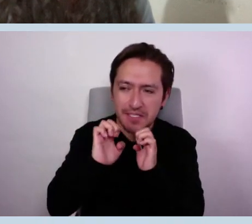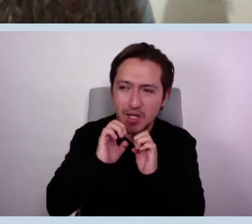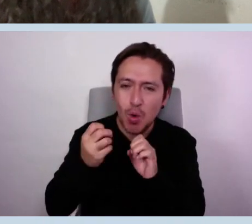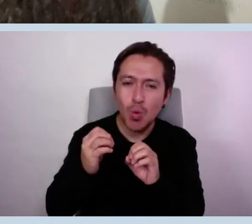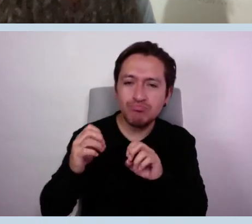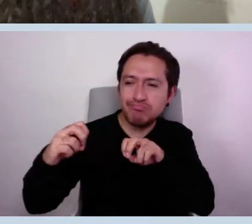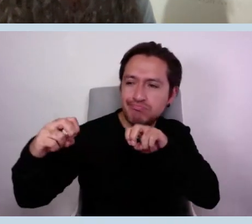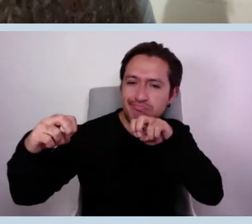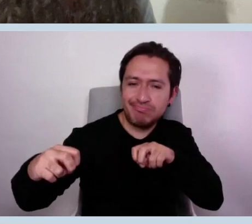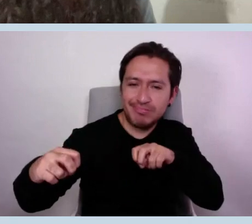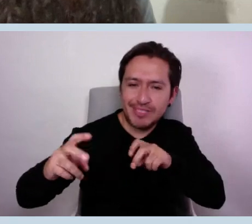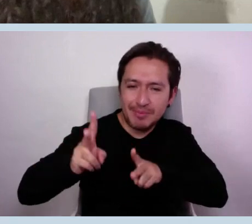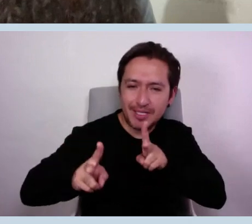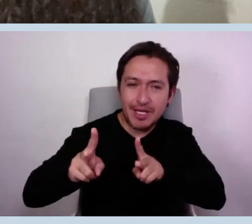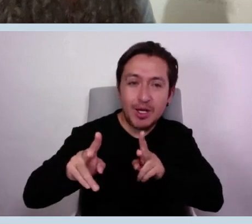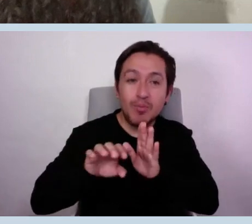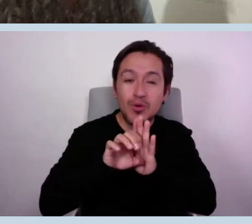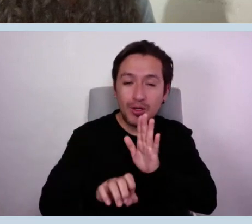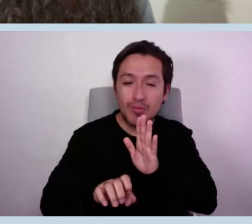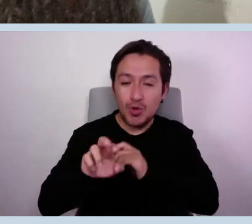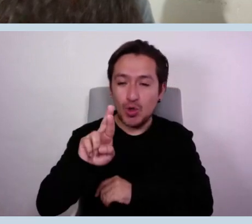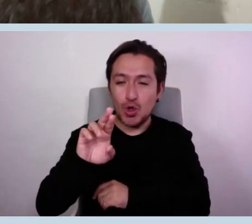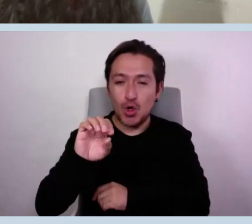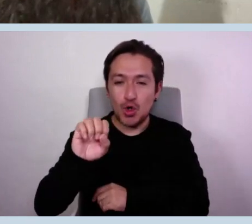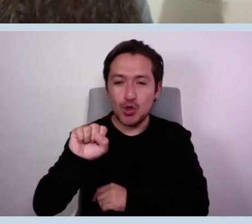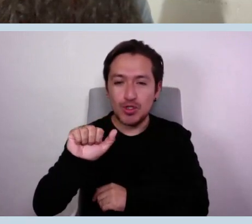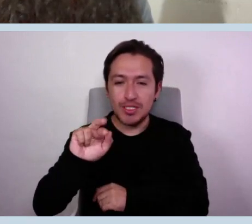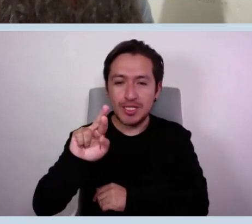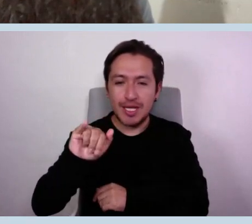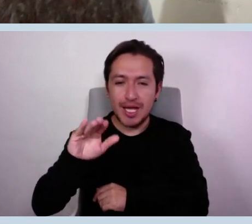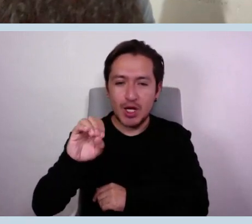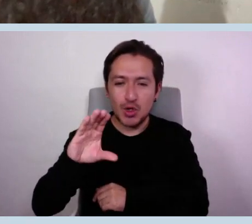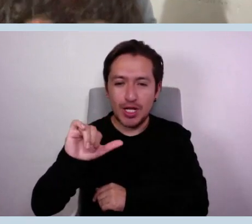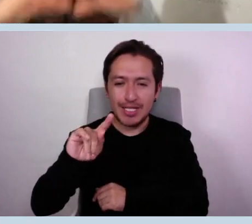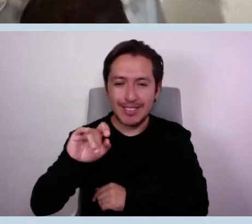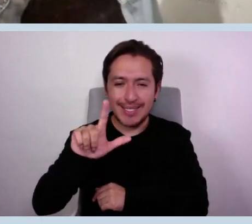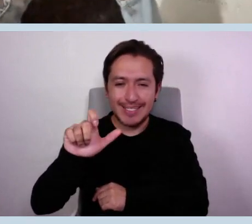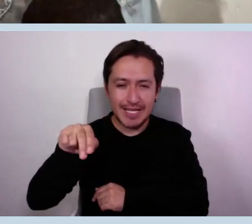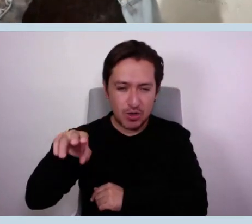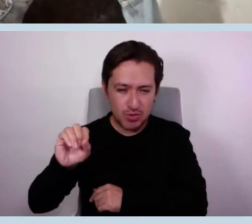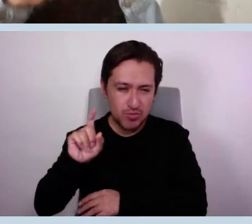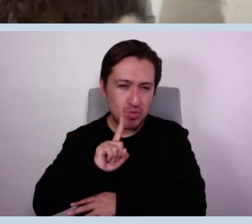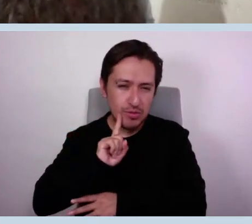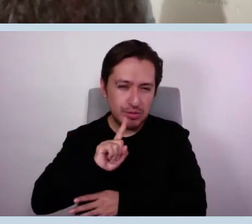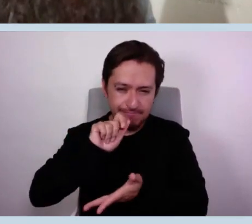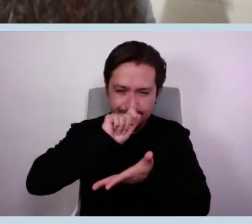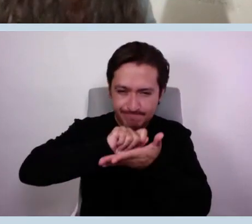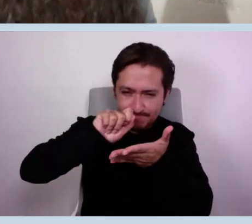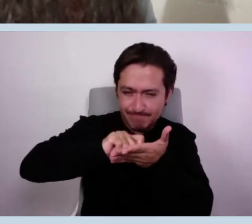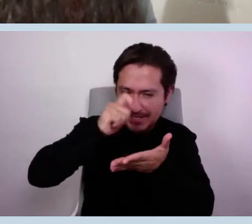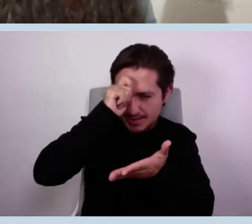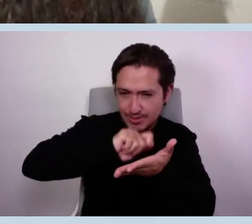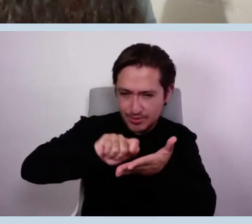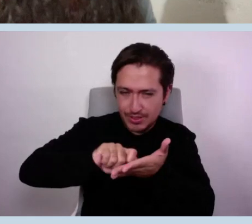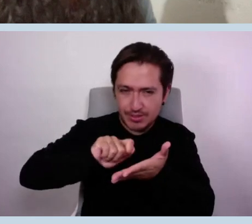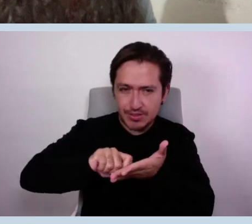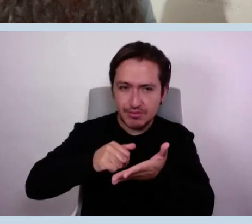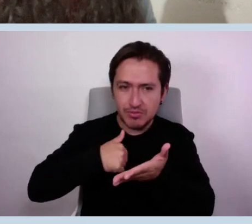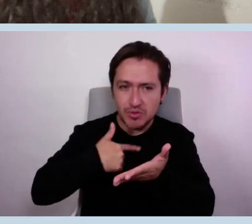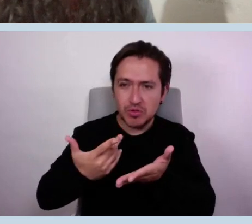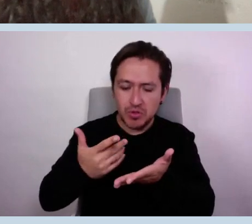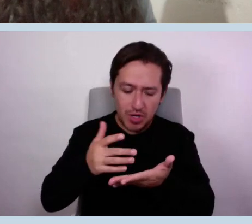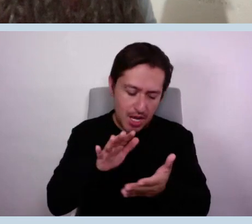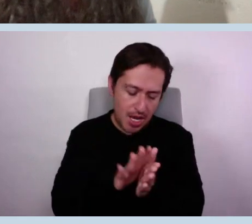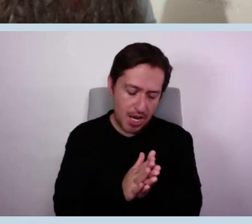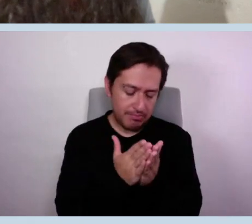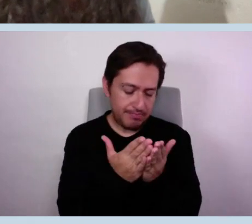una gran fan de Rosario Castellanos Entonces cuando la leo Siento que estoy platicando con ella no O sea que